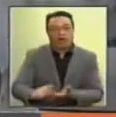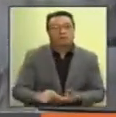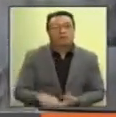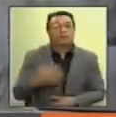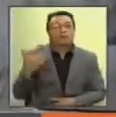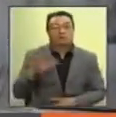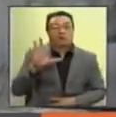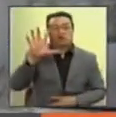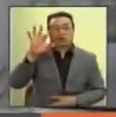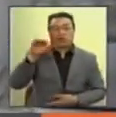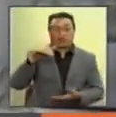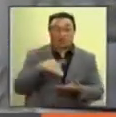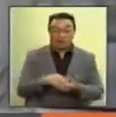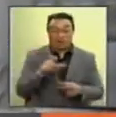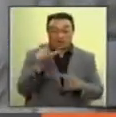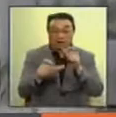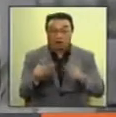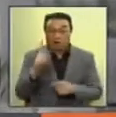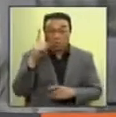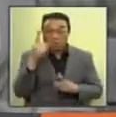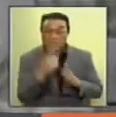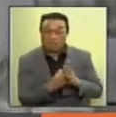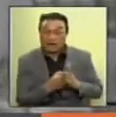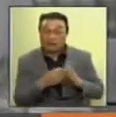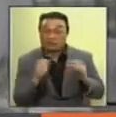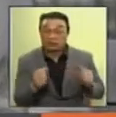a 50.000 clientes mensuales.